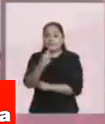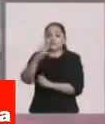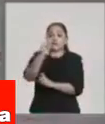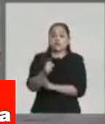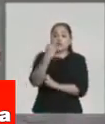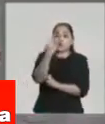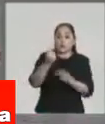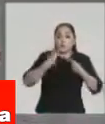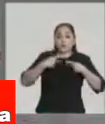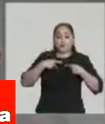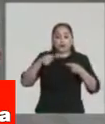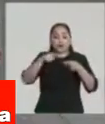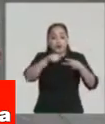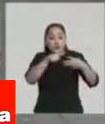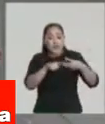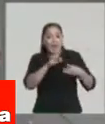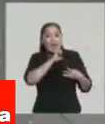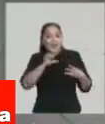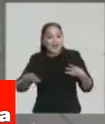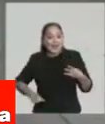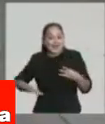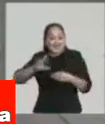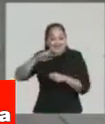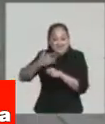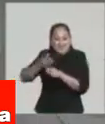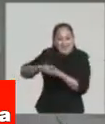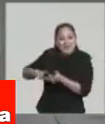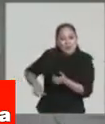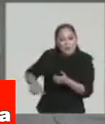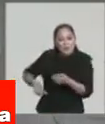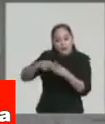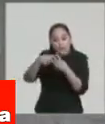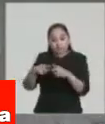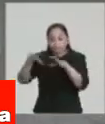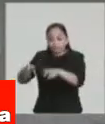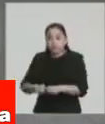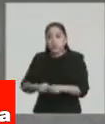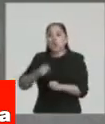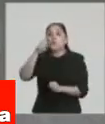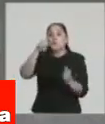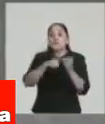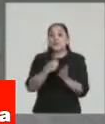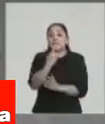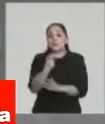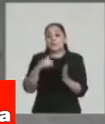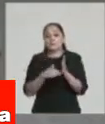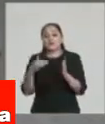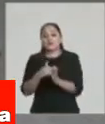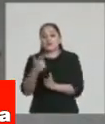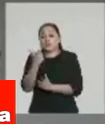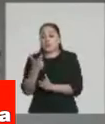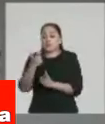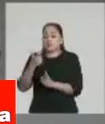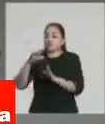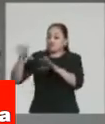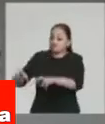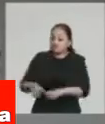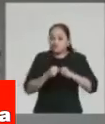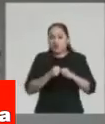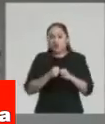último, Anaya, el candidato del Frente, cerró con esta frase y una clara señal para los electores, aquellos que no están con Andrés